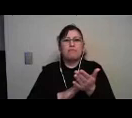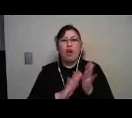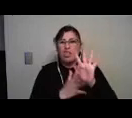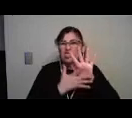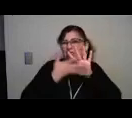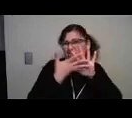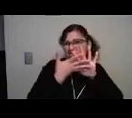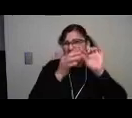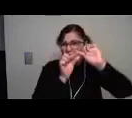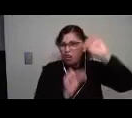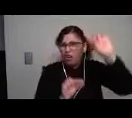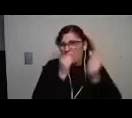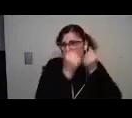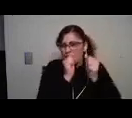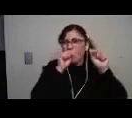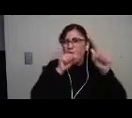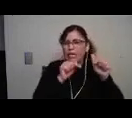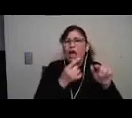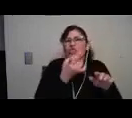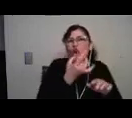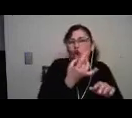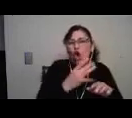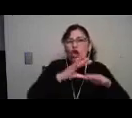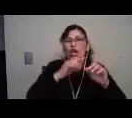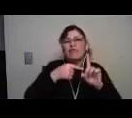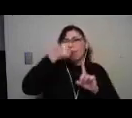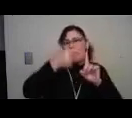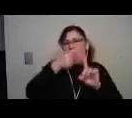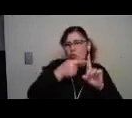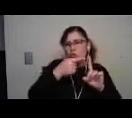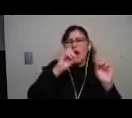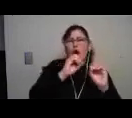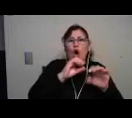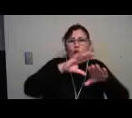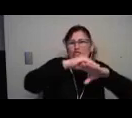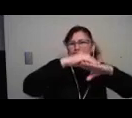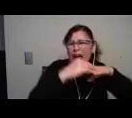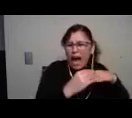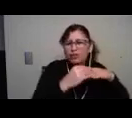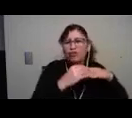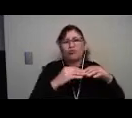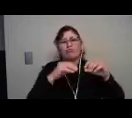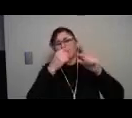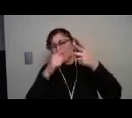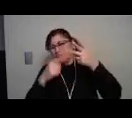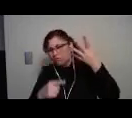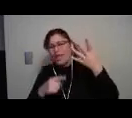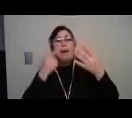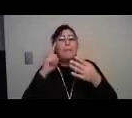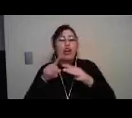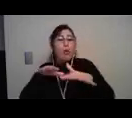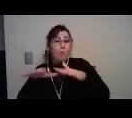de temperatura, de dolor, ya de tacto, haya alodinia, ¿ya? Y en el caso de los nervios motores